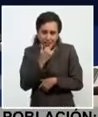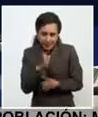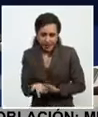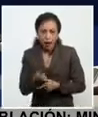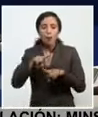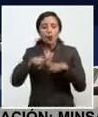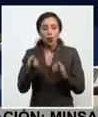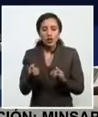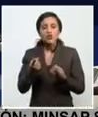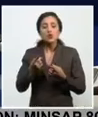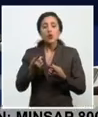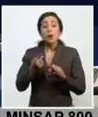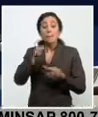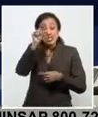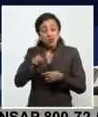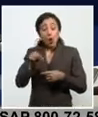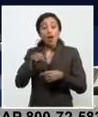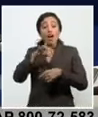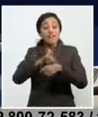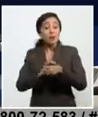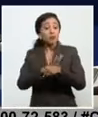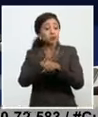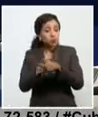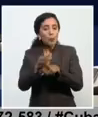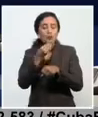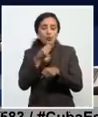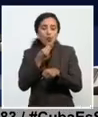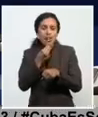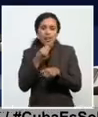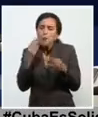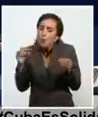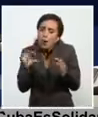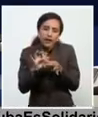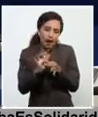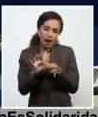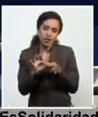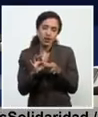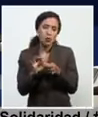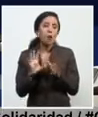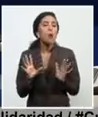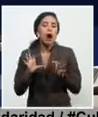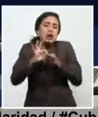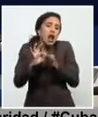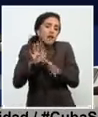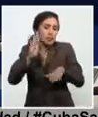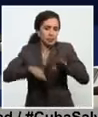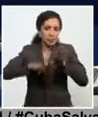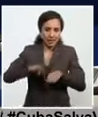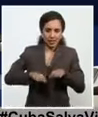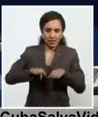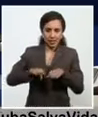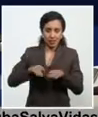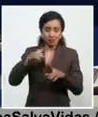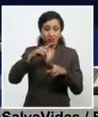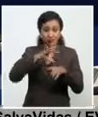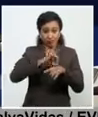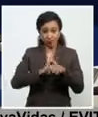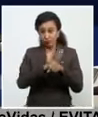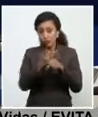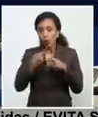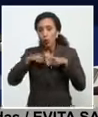gravedad, hacia el estado crítico y hacia el fallecimiento en lamentablemente